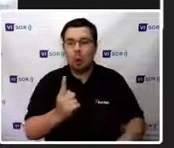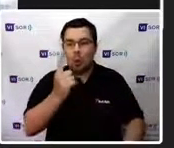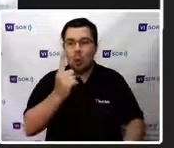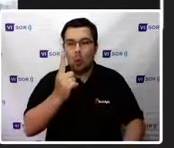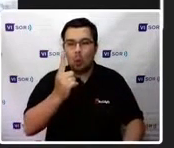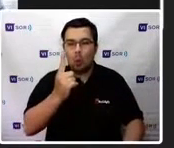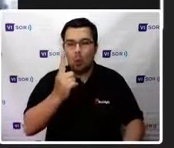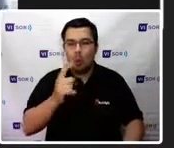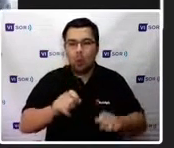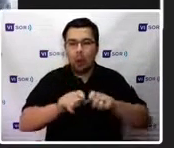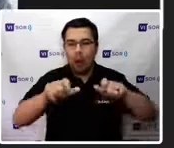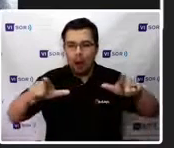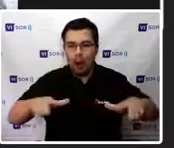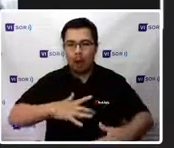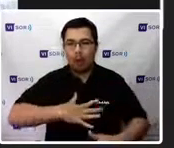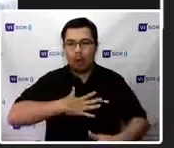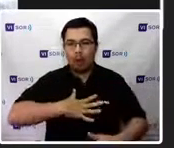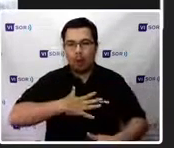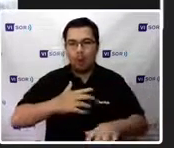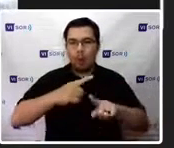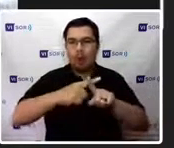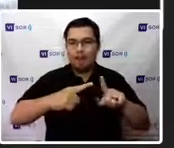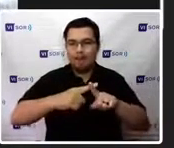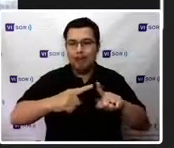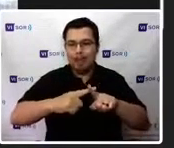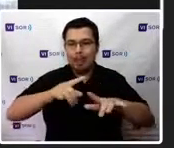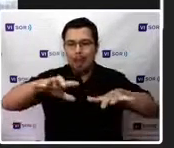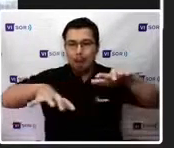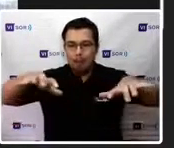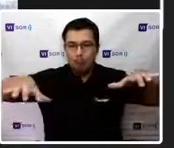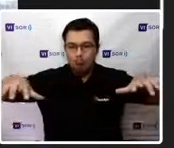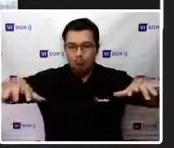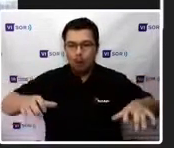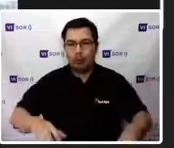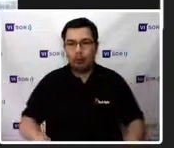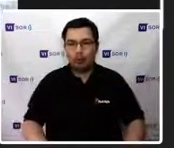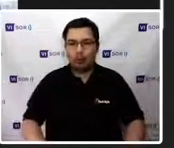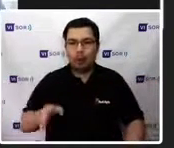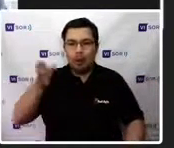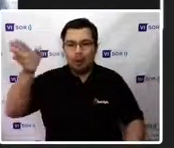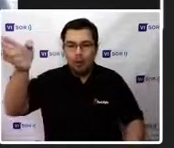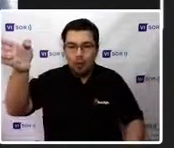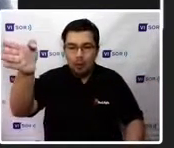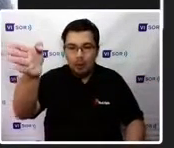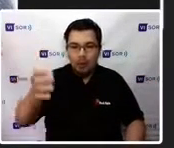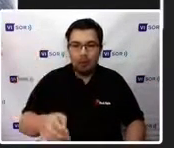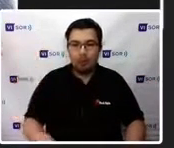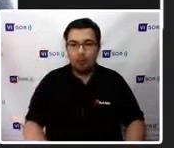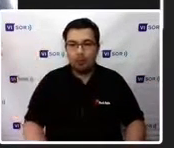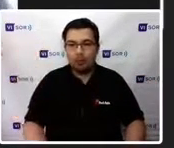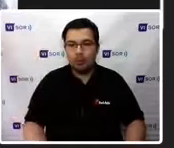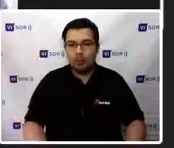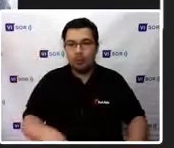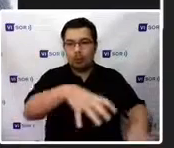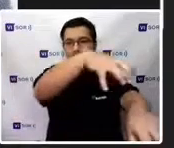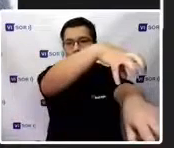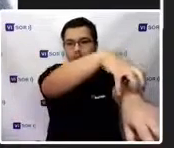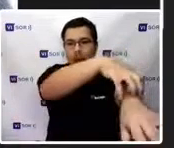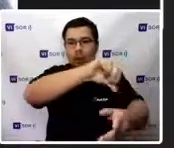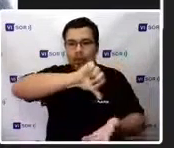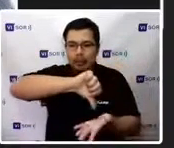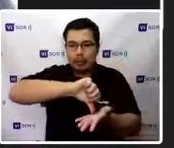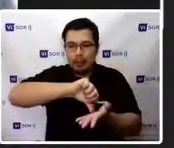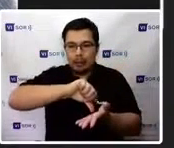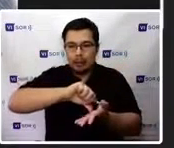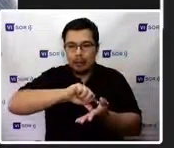media montaña, que hicimos en el sector de los centros de esquí que se encuentran acá en Santiago, hacia La